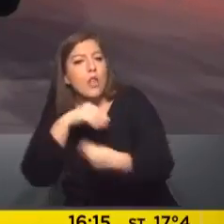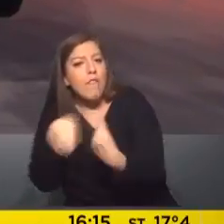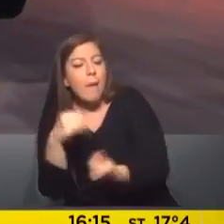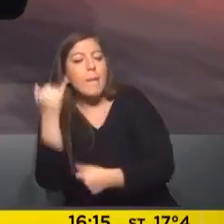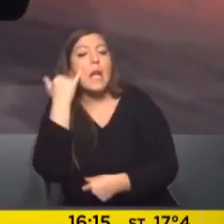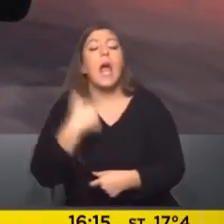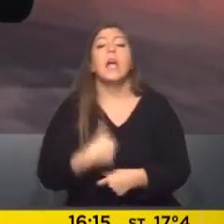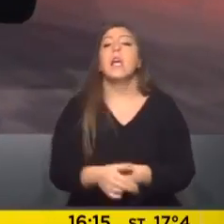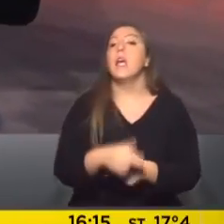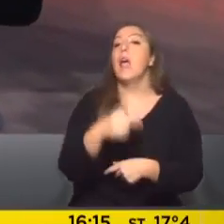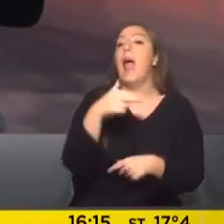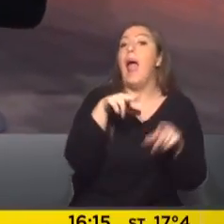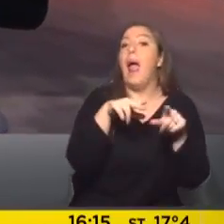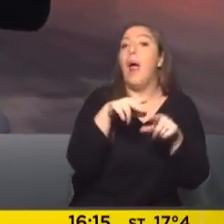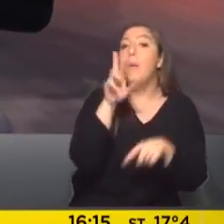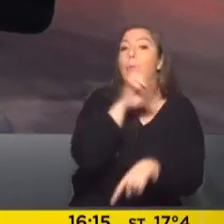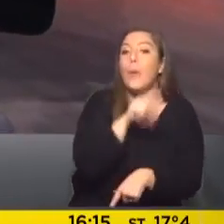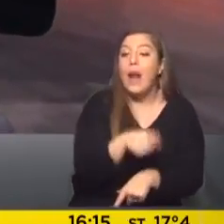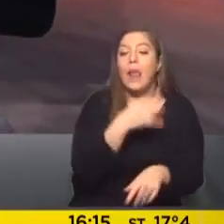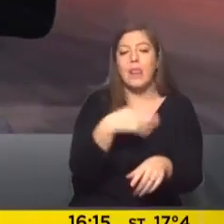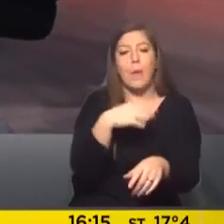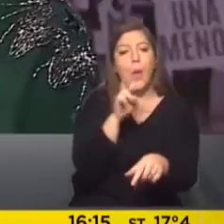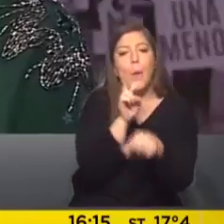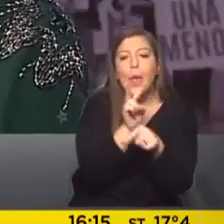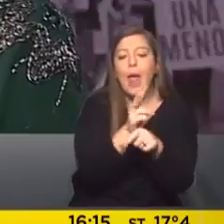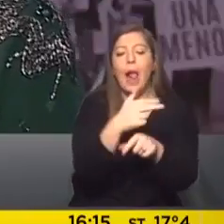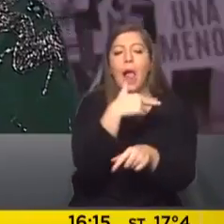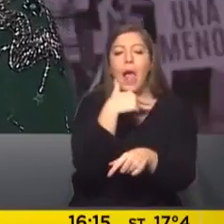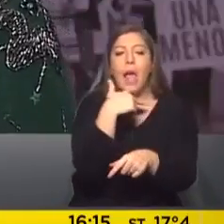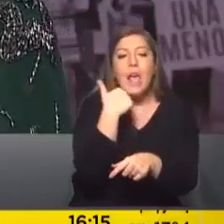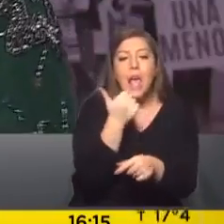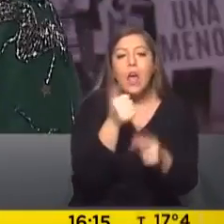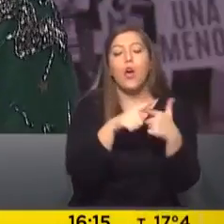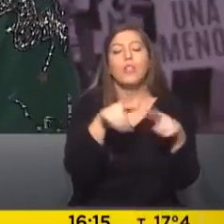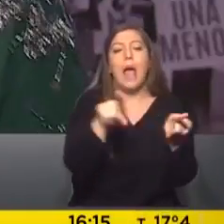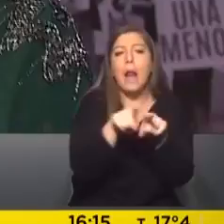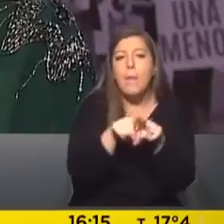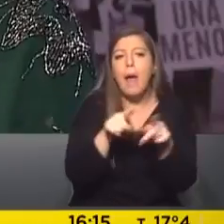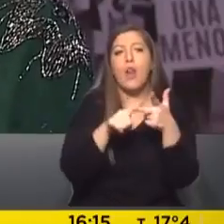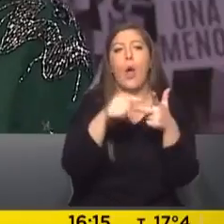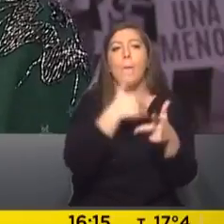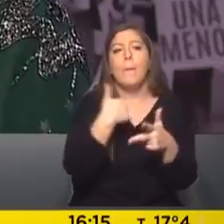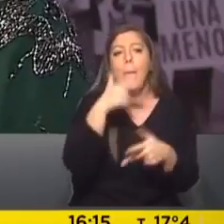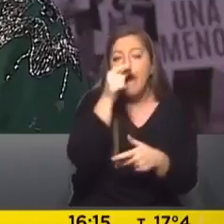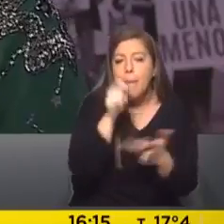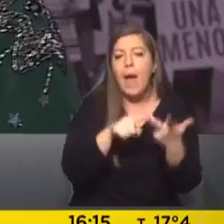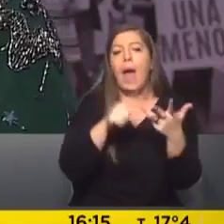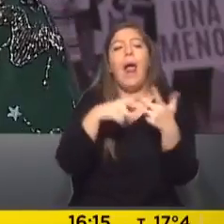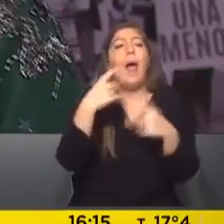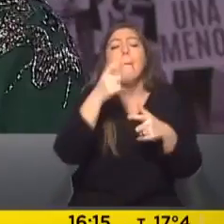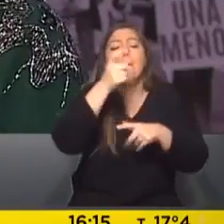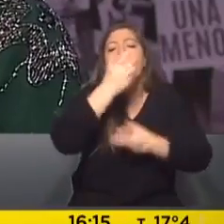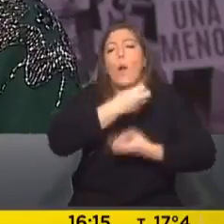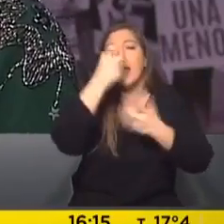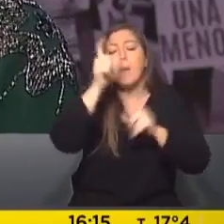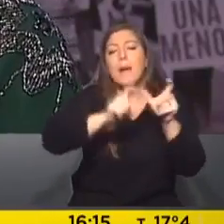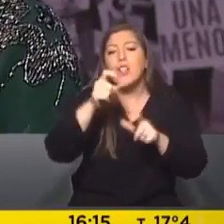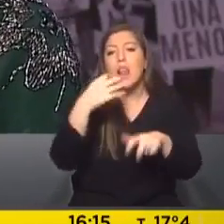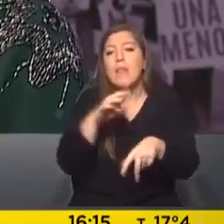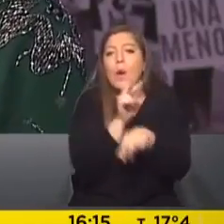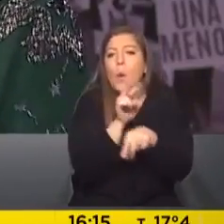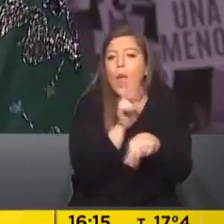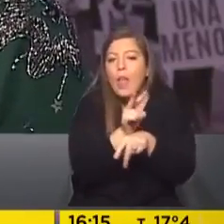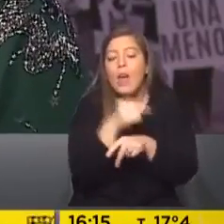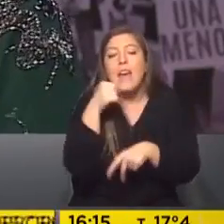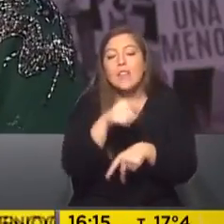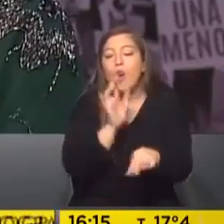a sus hermanos, a sus padres, a quien sea que necesite ser cuidado. Y esa división de roles la tenemos muy internalizada. Es